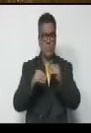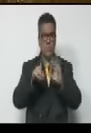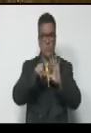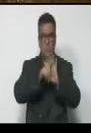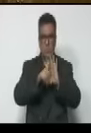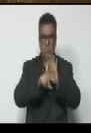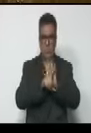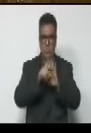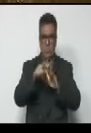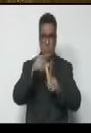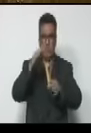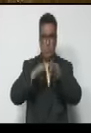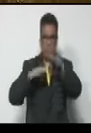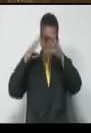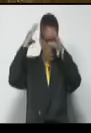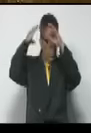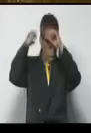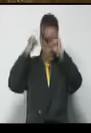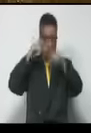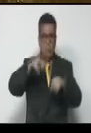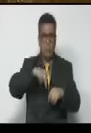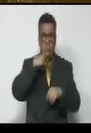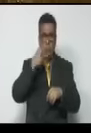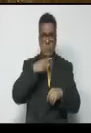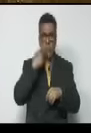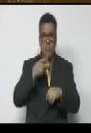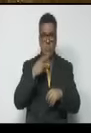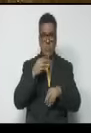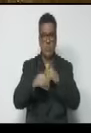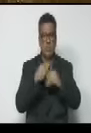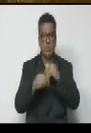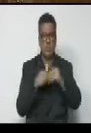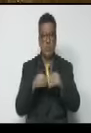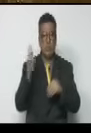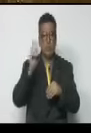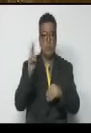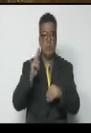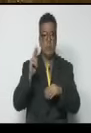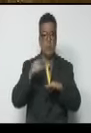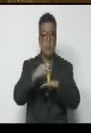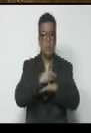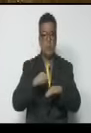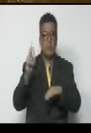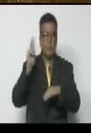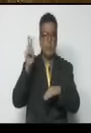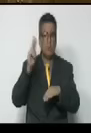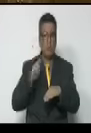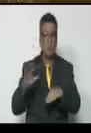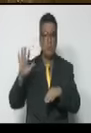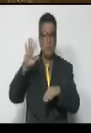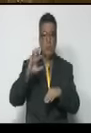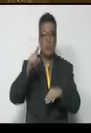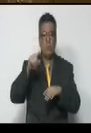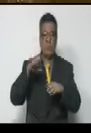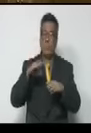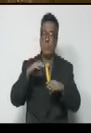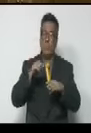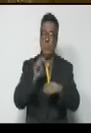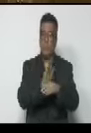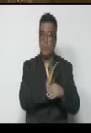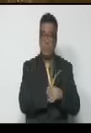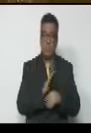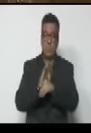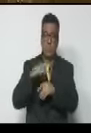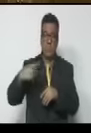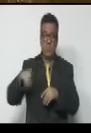legales, diplomáticas, políticas emprendidas por la República Bolivariana de Venezuela para salvaguardar